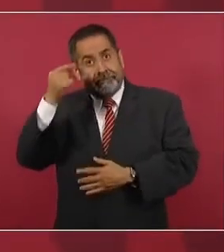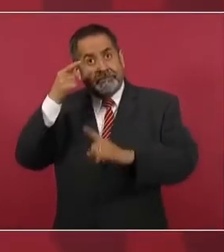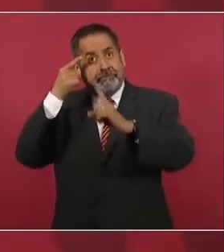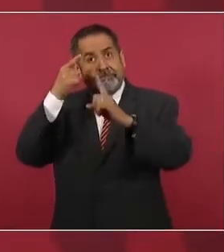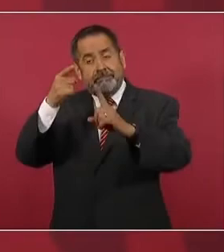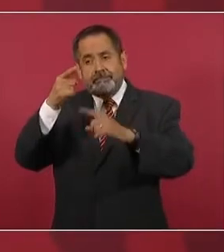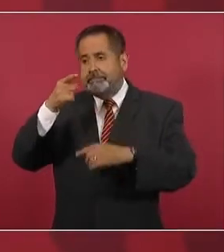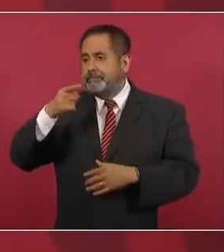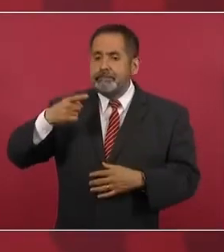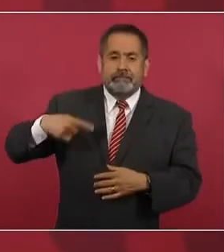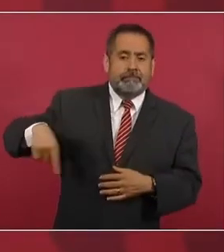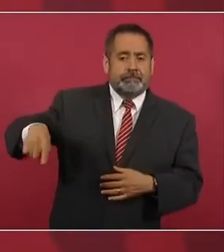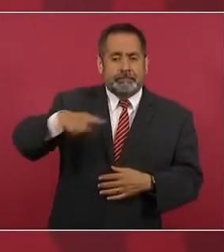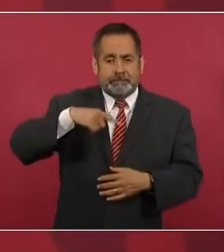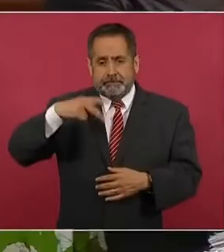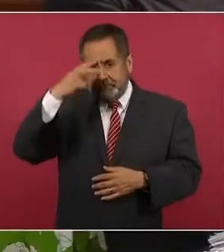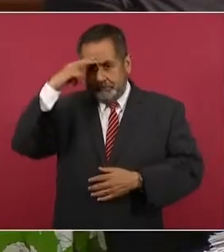mexicano